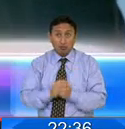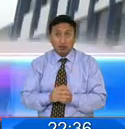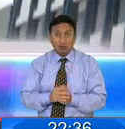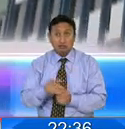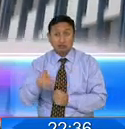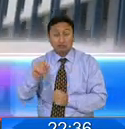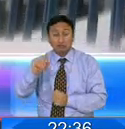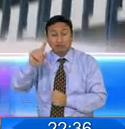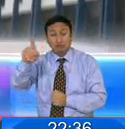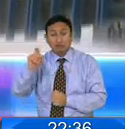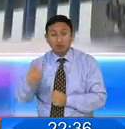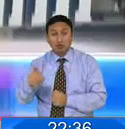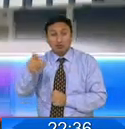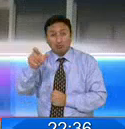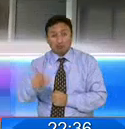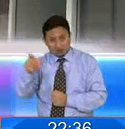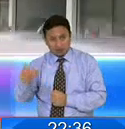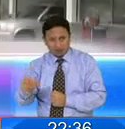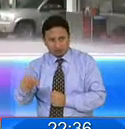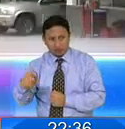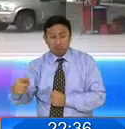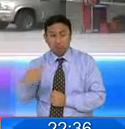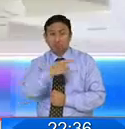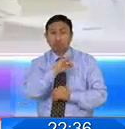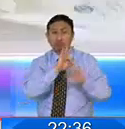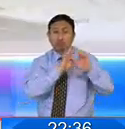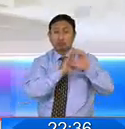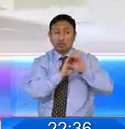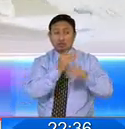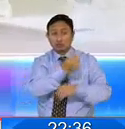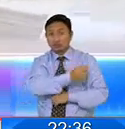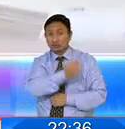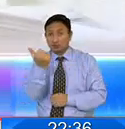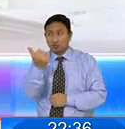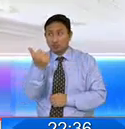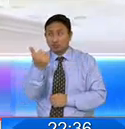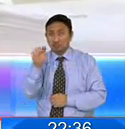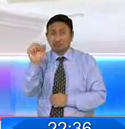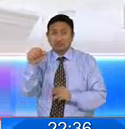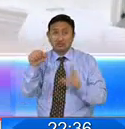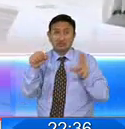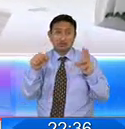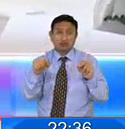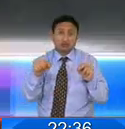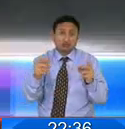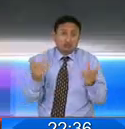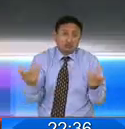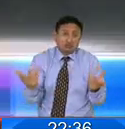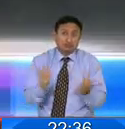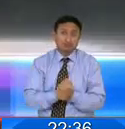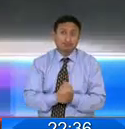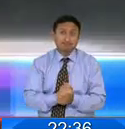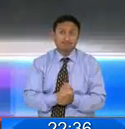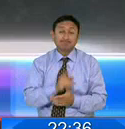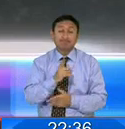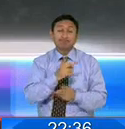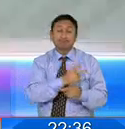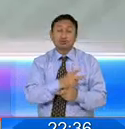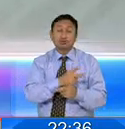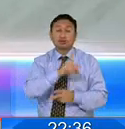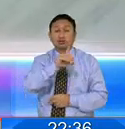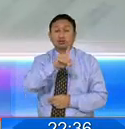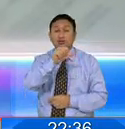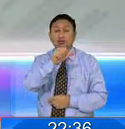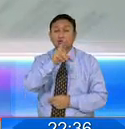que se pregunte a la ciudadanía si se debe o no eliminar el Consejo de Participación Ciudadana, el consejero David